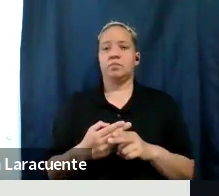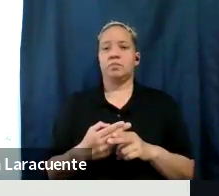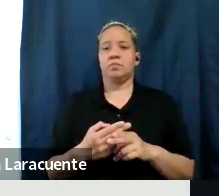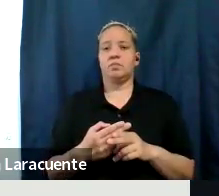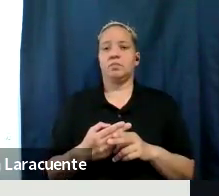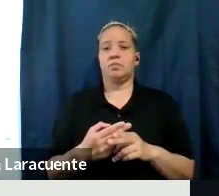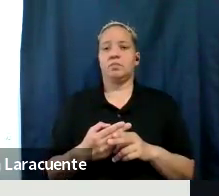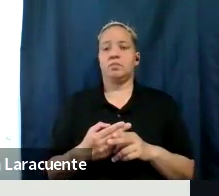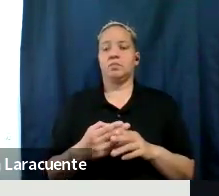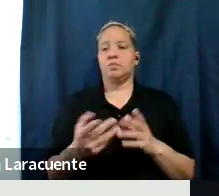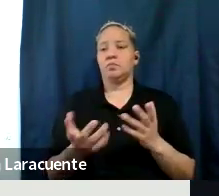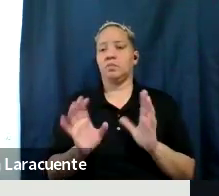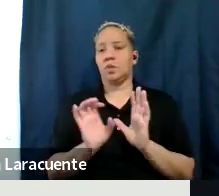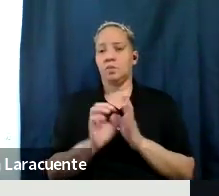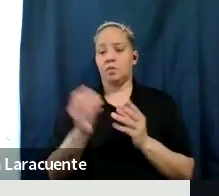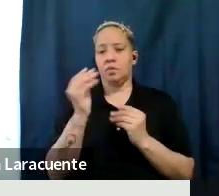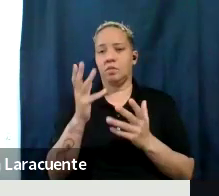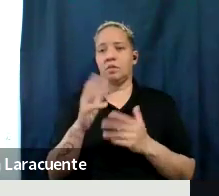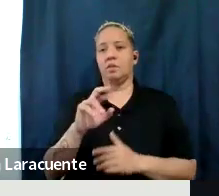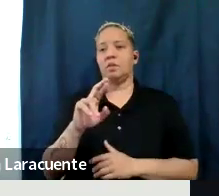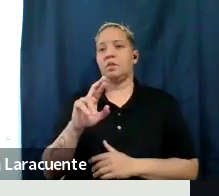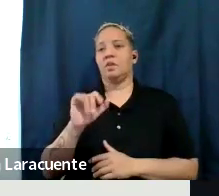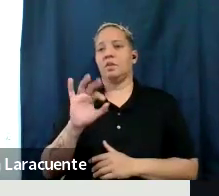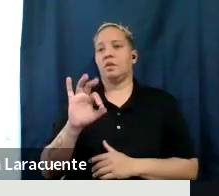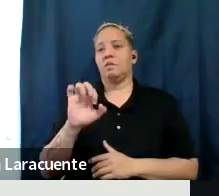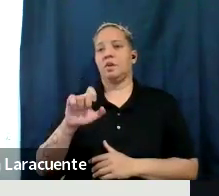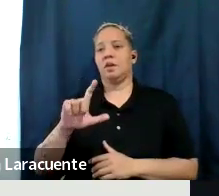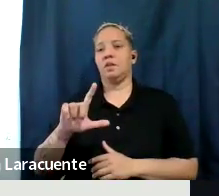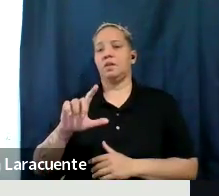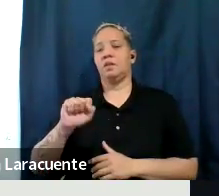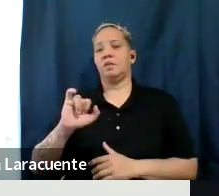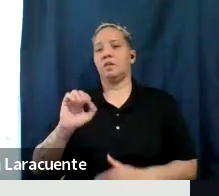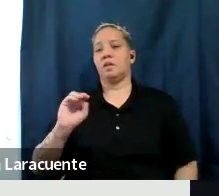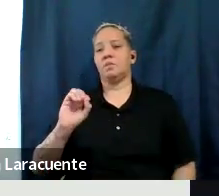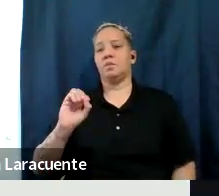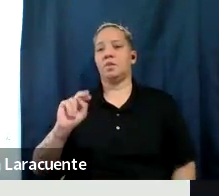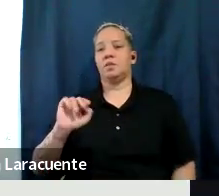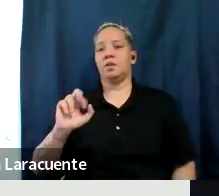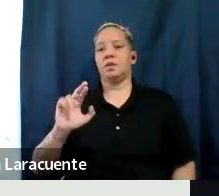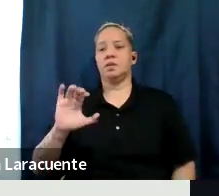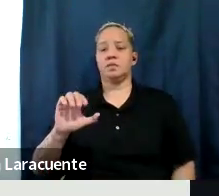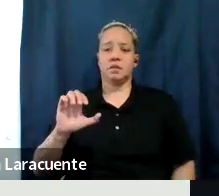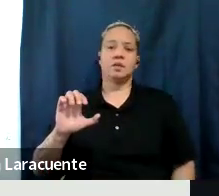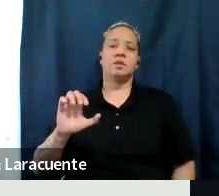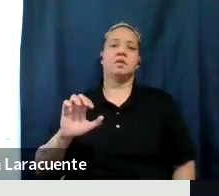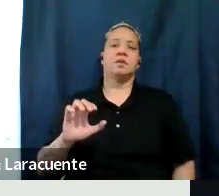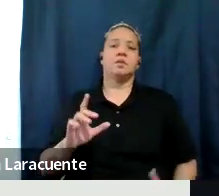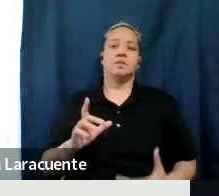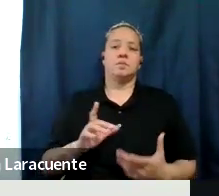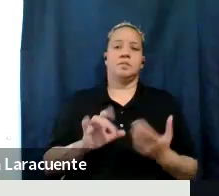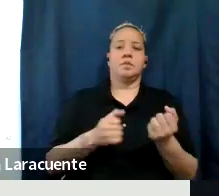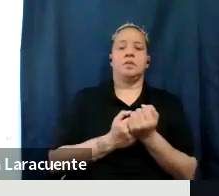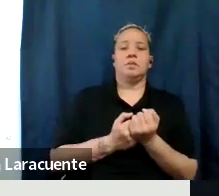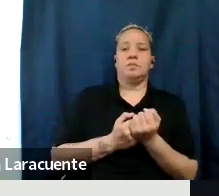por darles un dato, el libro de Rafael Simonarce inicialmente iba a ser coeditado por La